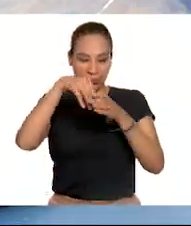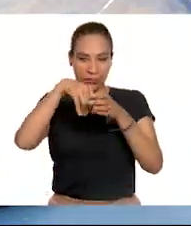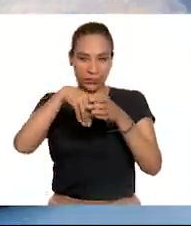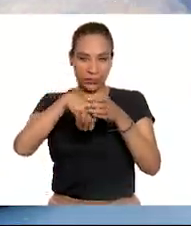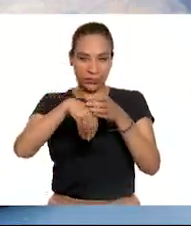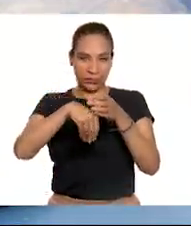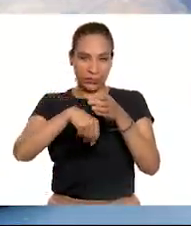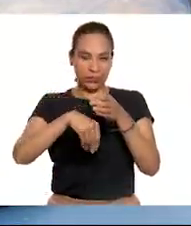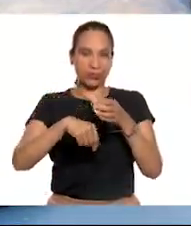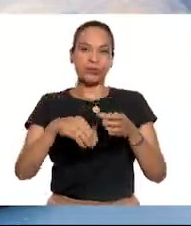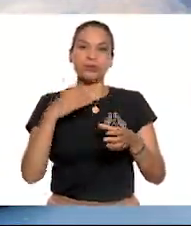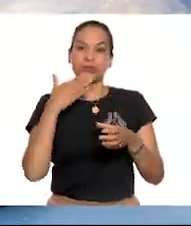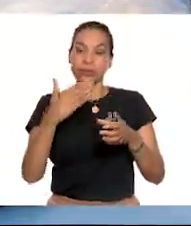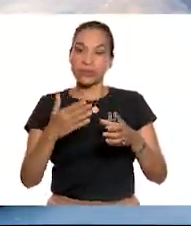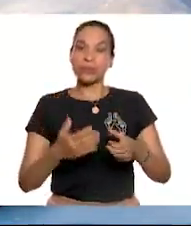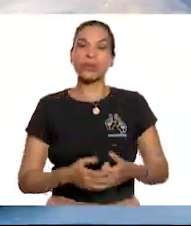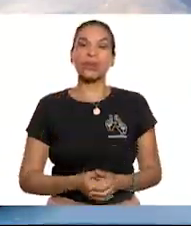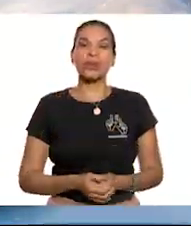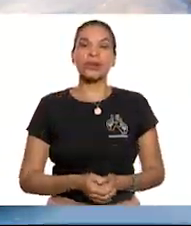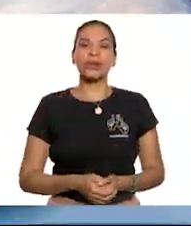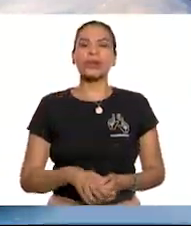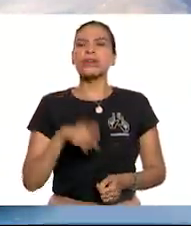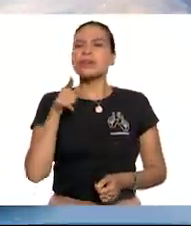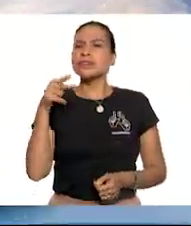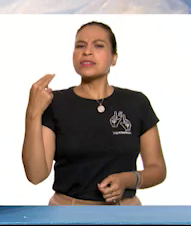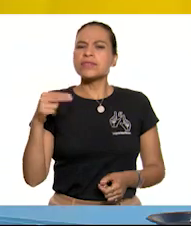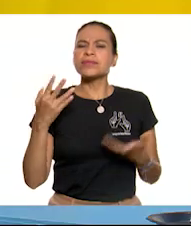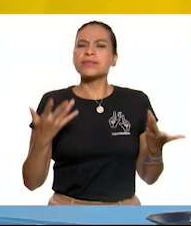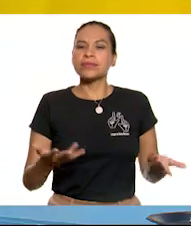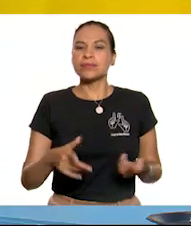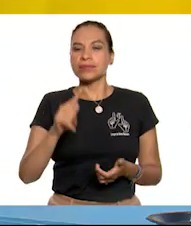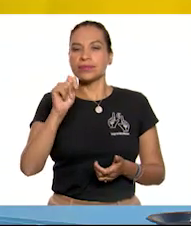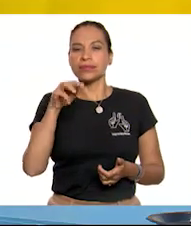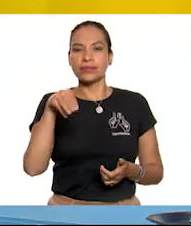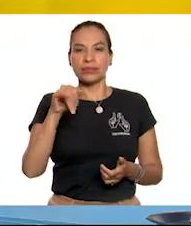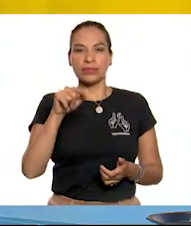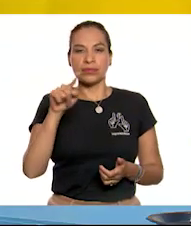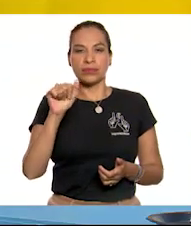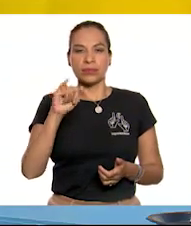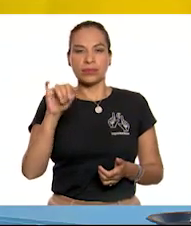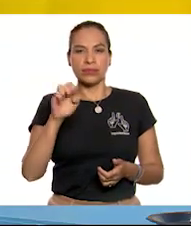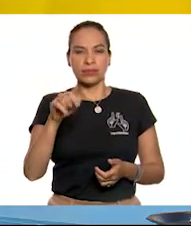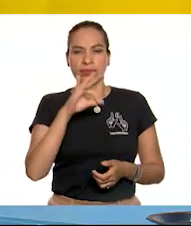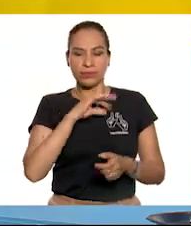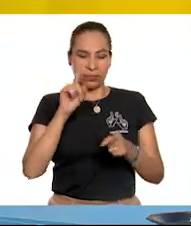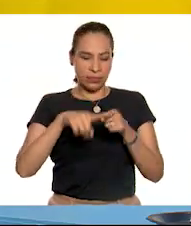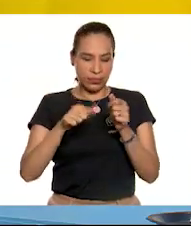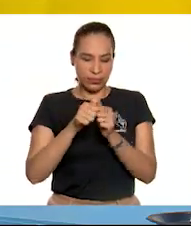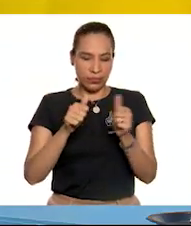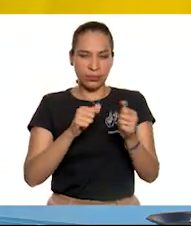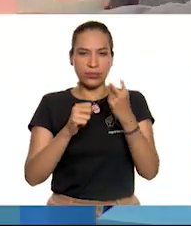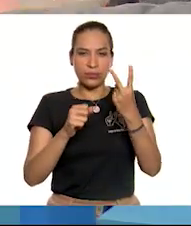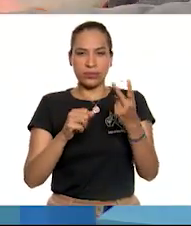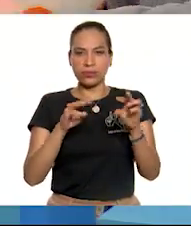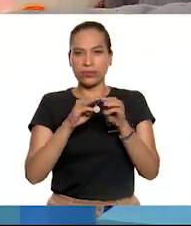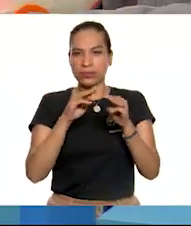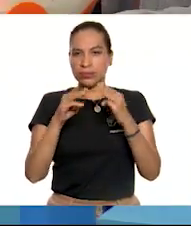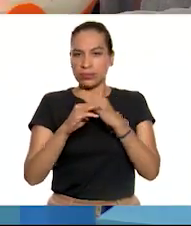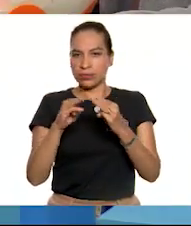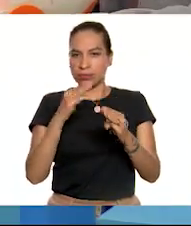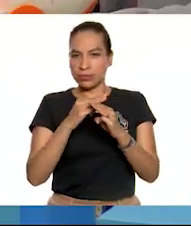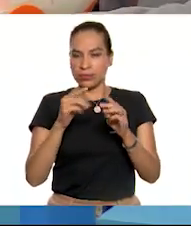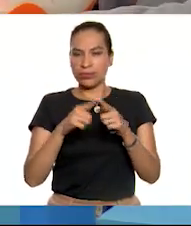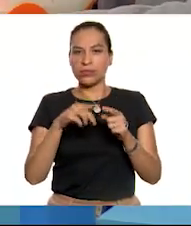harina con arroz. Muy bien. A esto se le llama tamizaje y nos permite separar dos materiales sólidos.